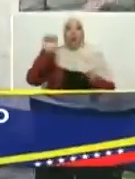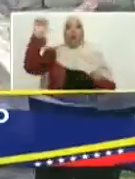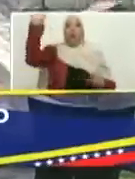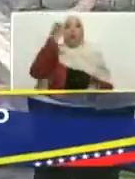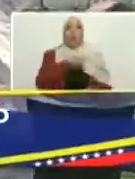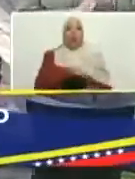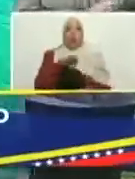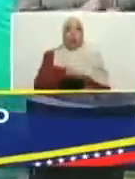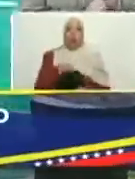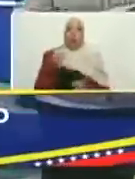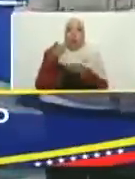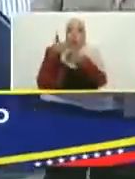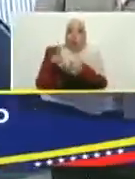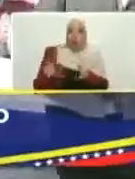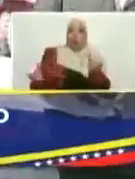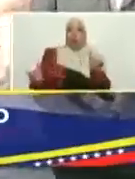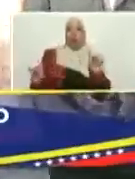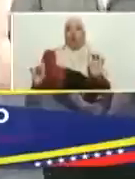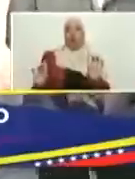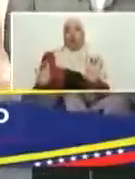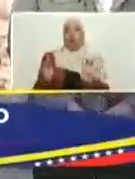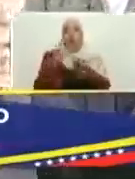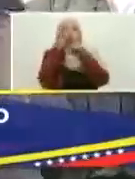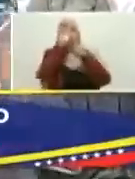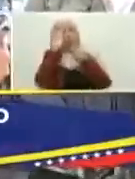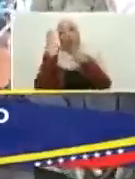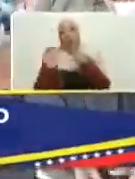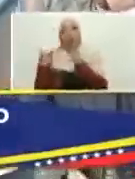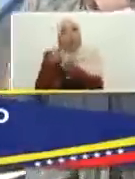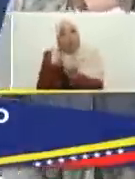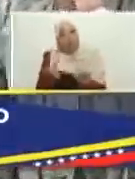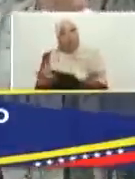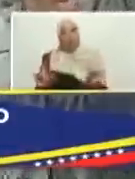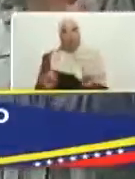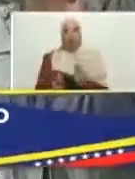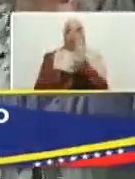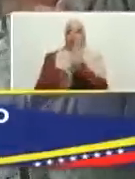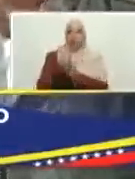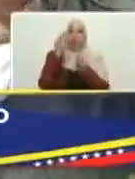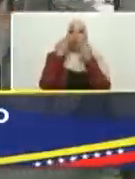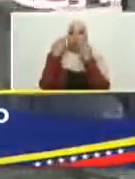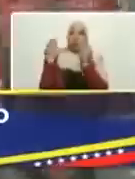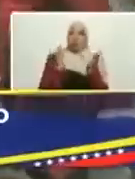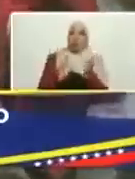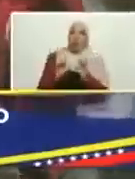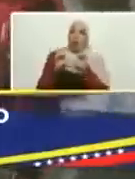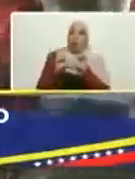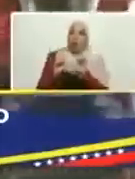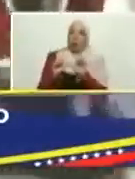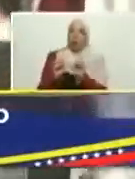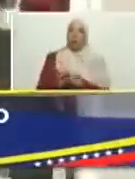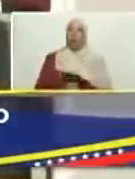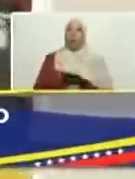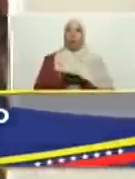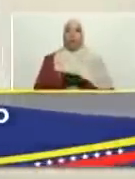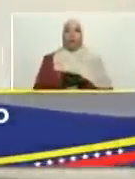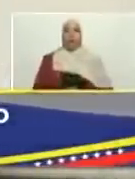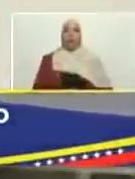y diversificada. Bueno, avancemos precisamente. Por aquí está el